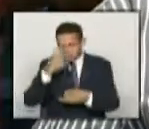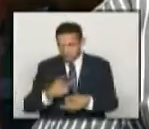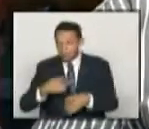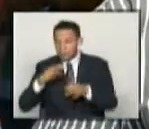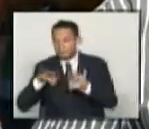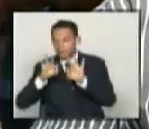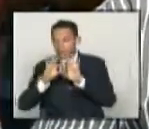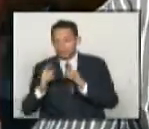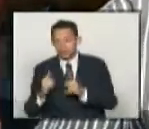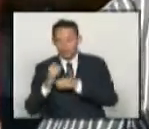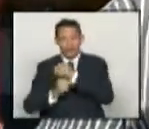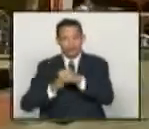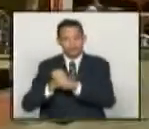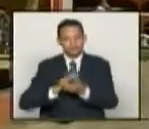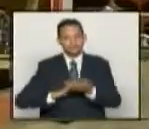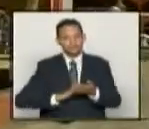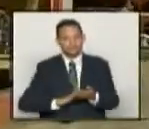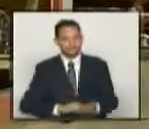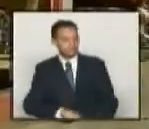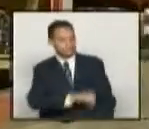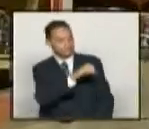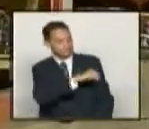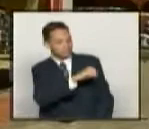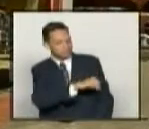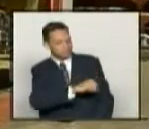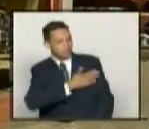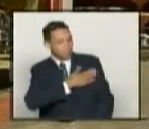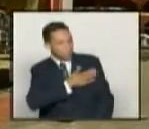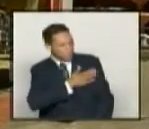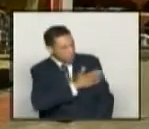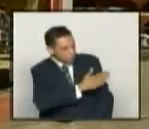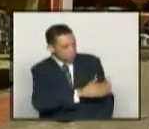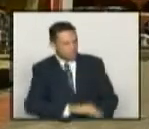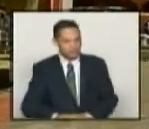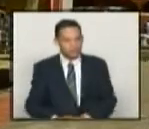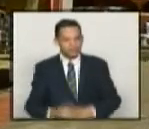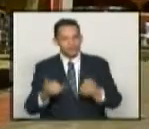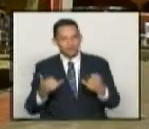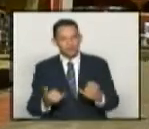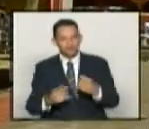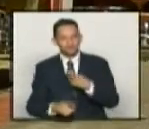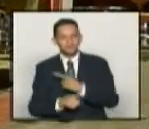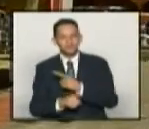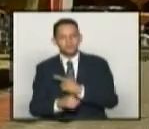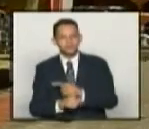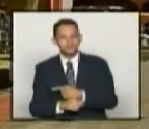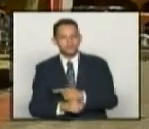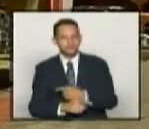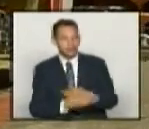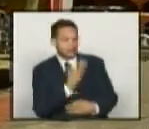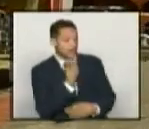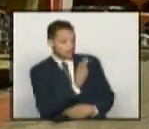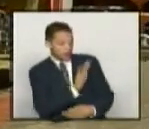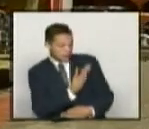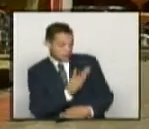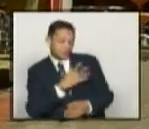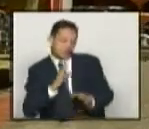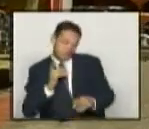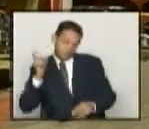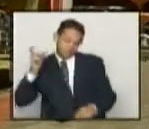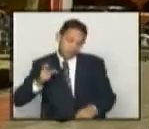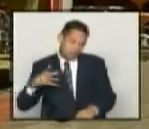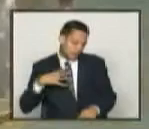en la misma tónica, ¿no? Así es, alcalde, le agradezco mucho, vea, pero son inmerecidas las, los agradecimientos, porque eso es nuestro deber,